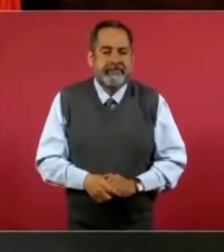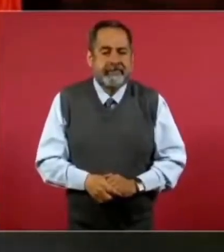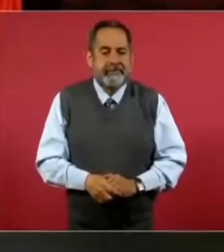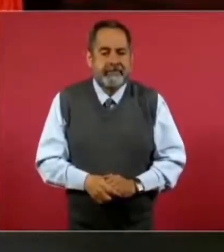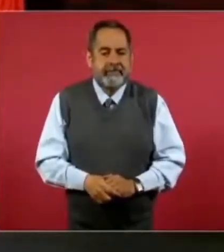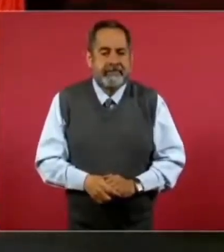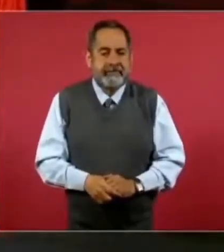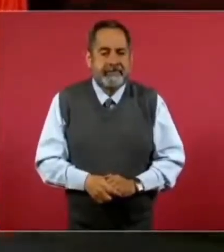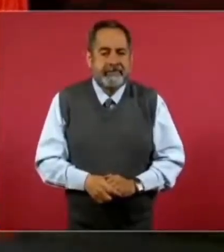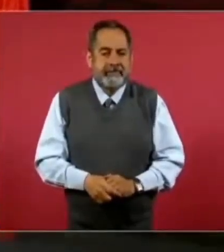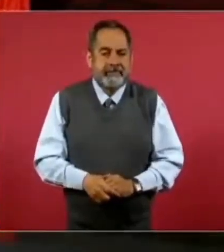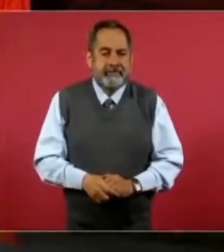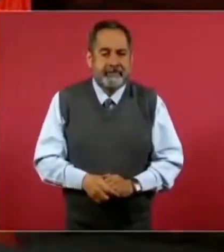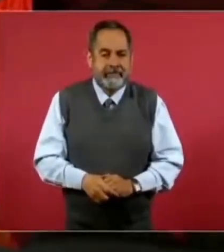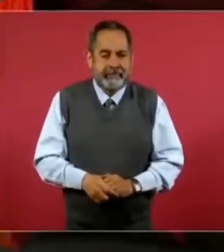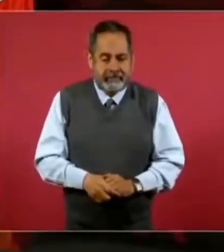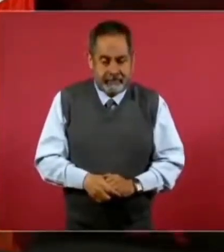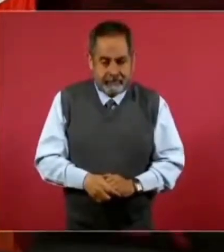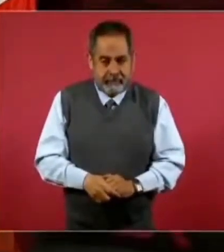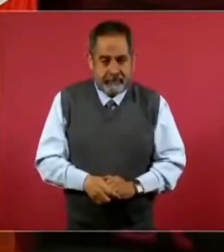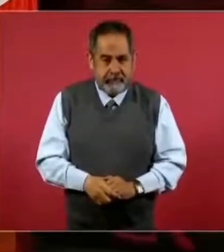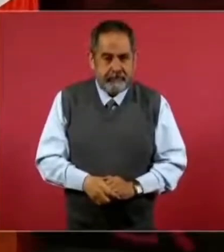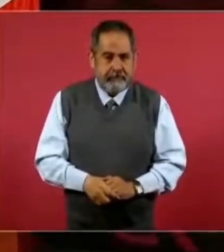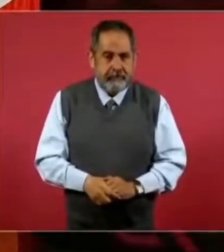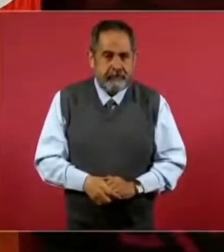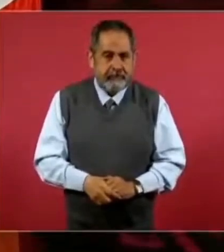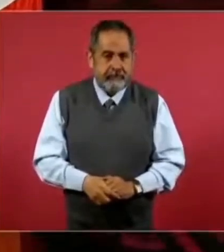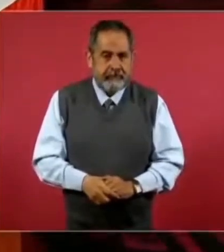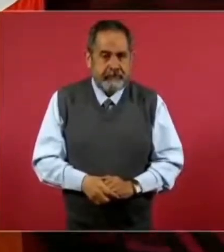Adelante, la que sigue,